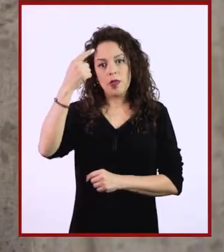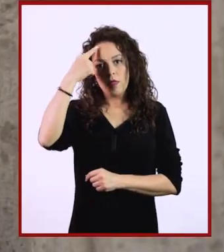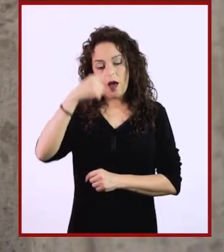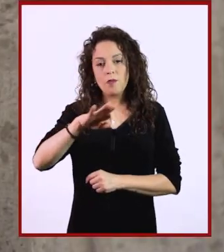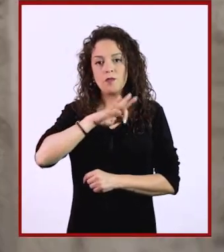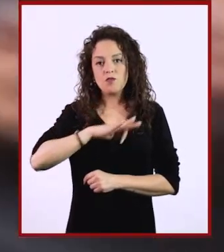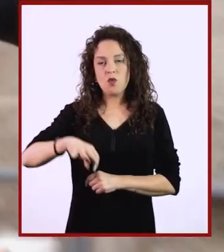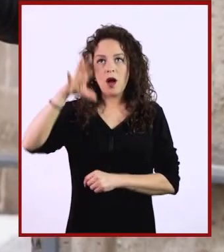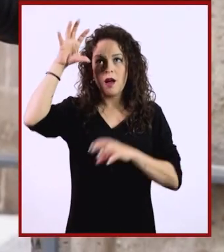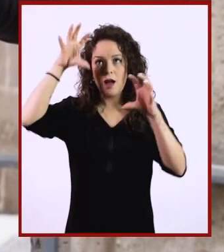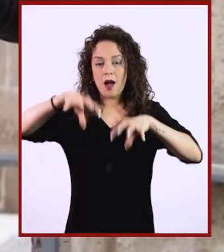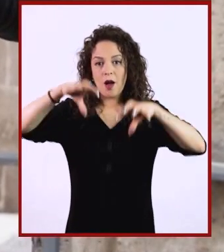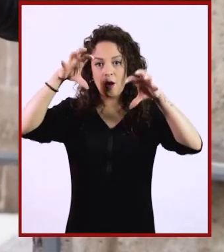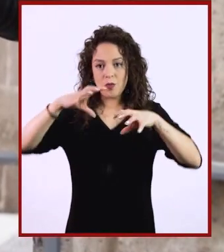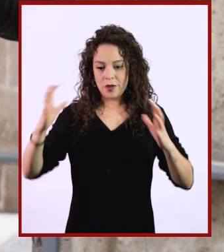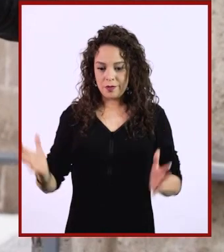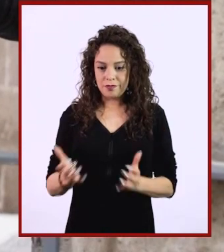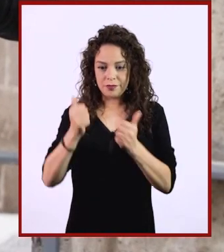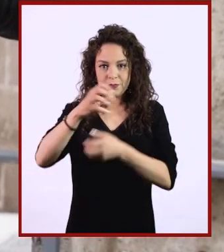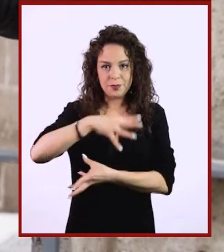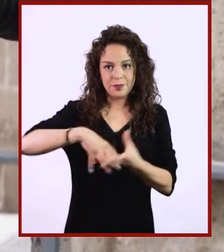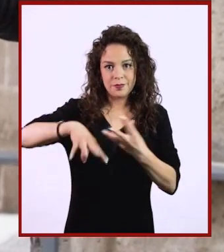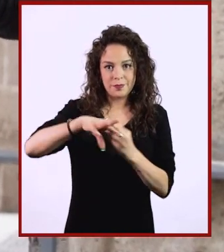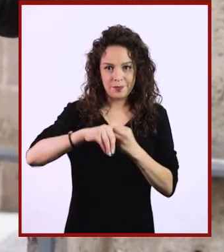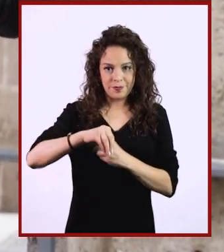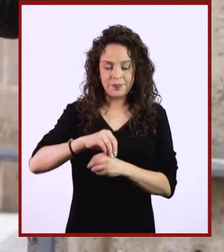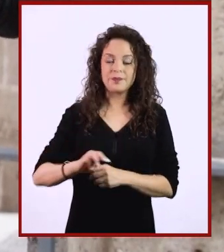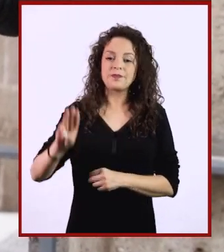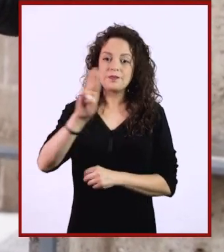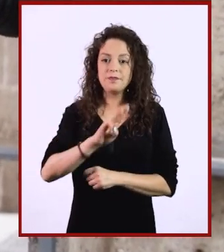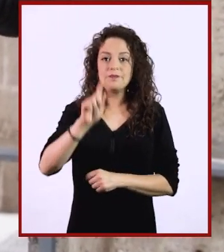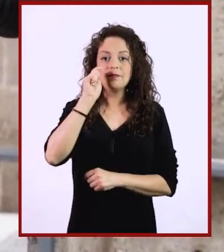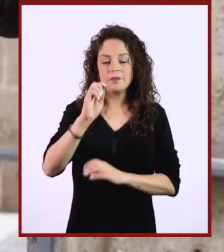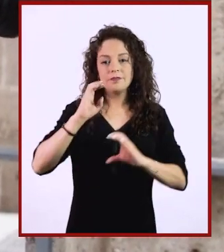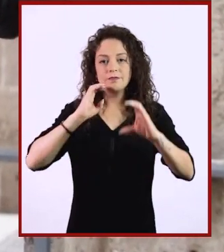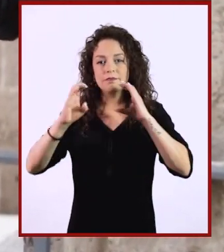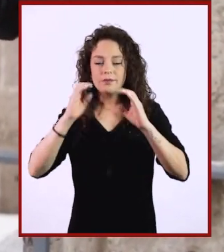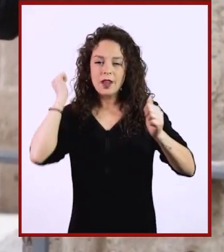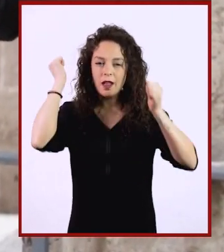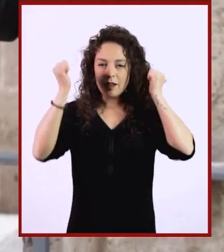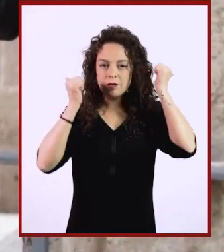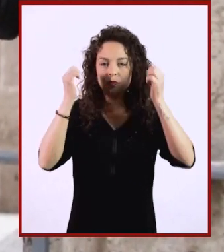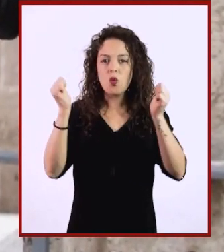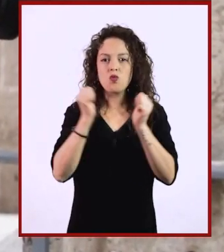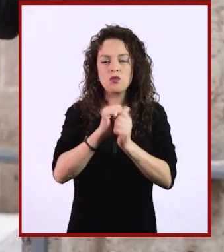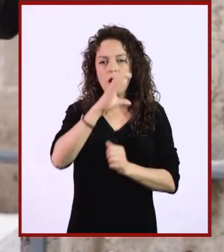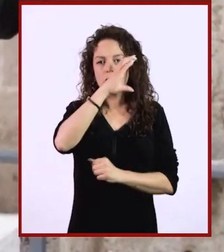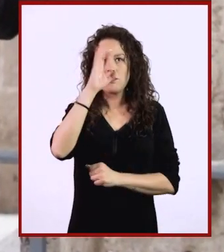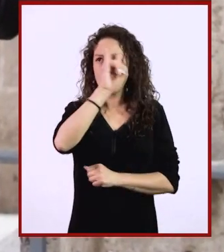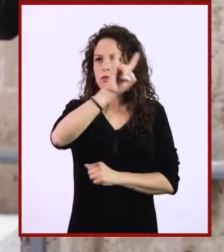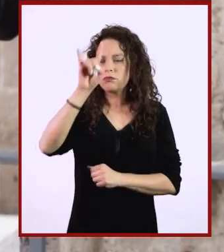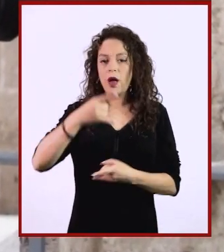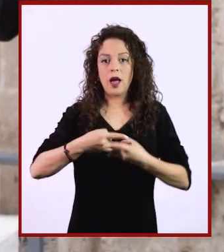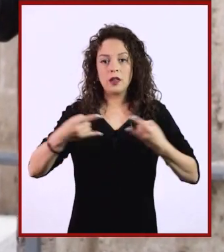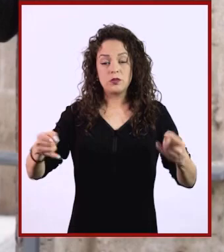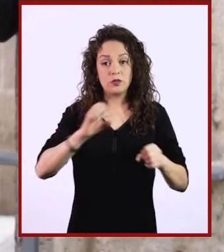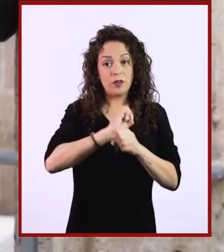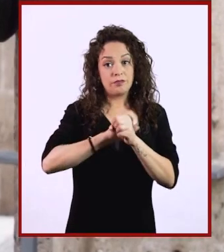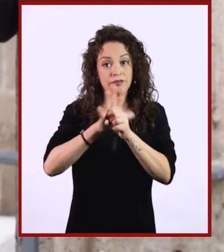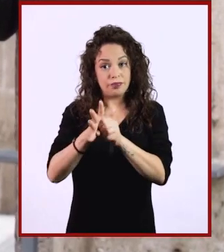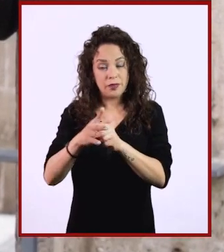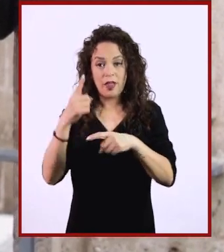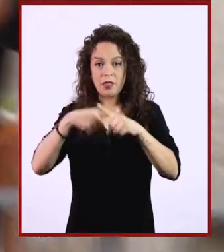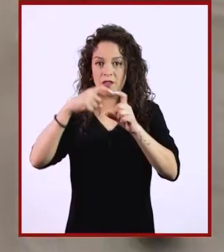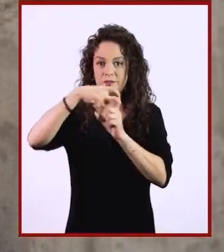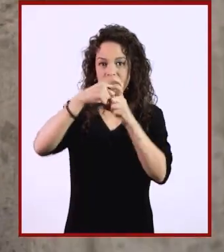de agua de lluvia. Miércoles de Comunicación y Antropología en México, con retratos, historias de la pandemia, símbolos y